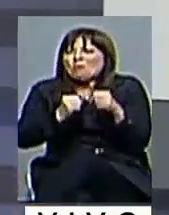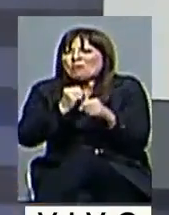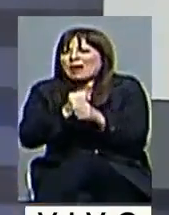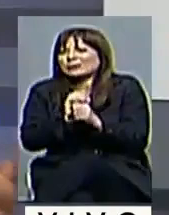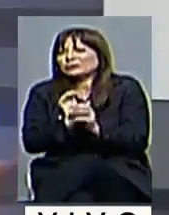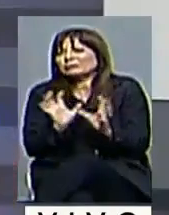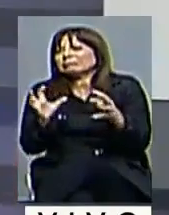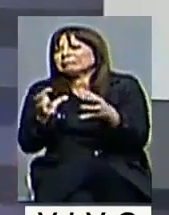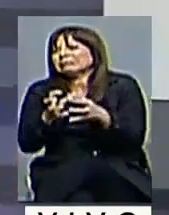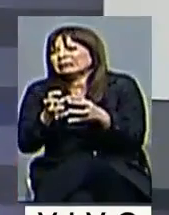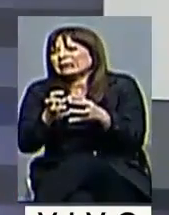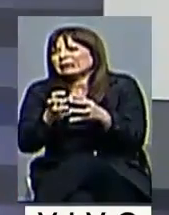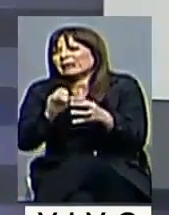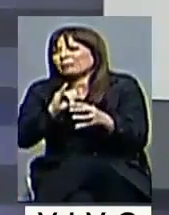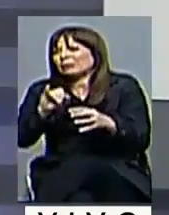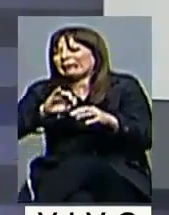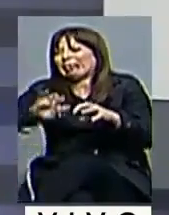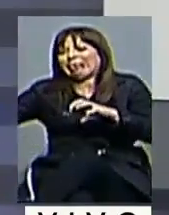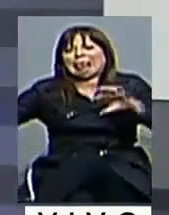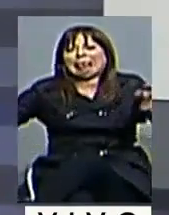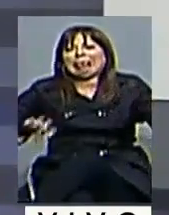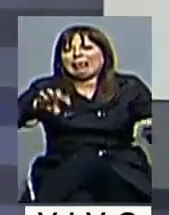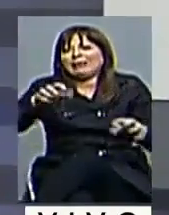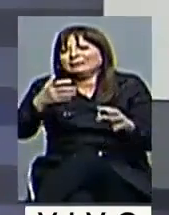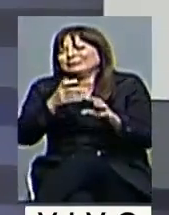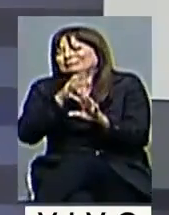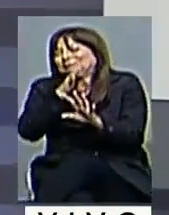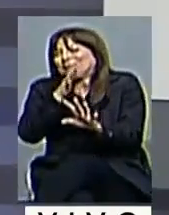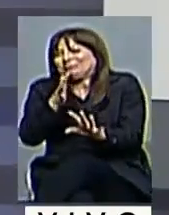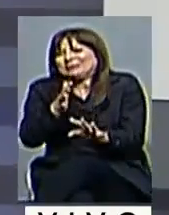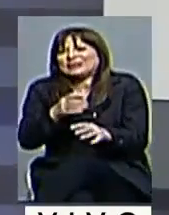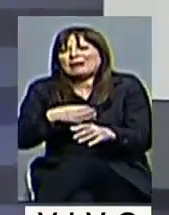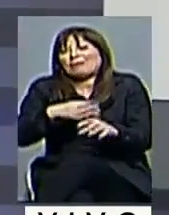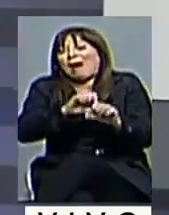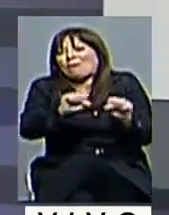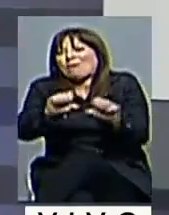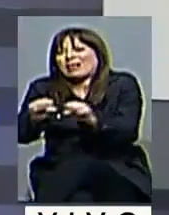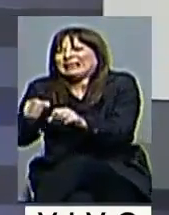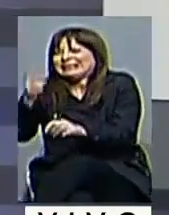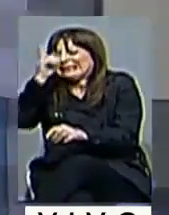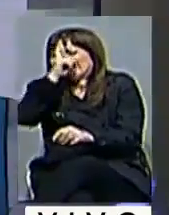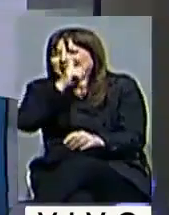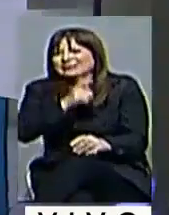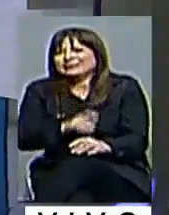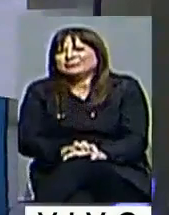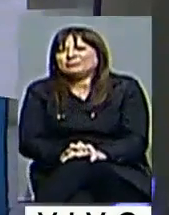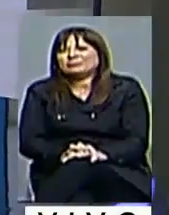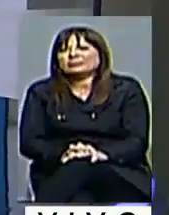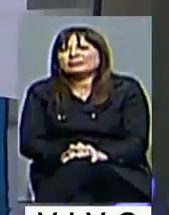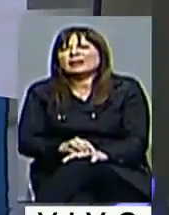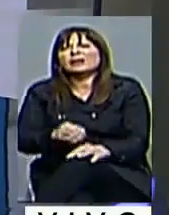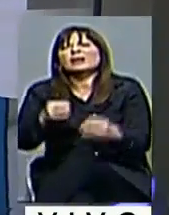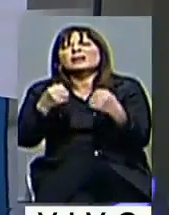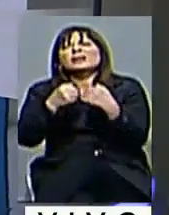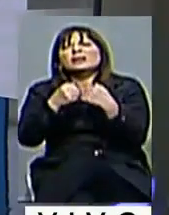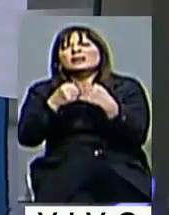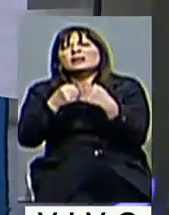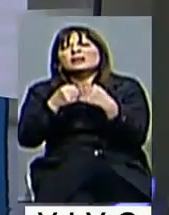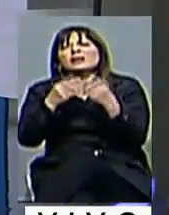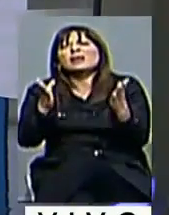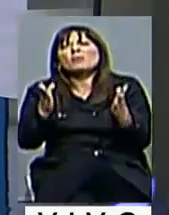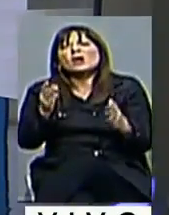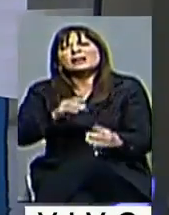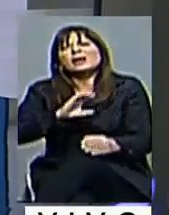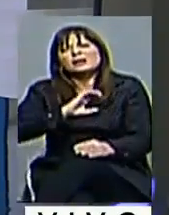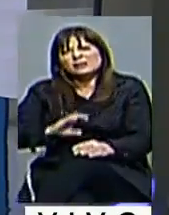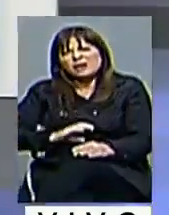diáspora, este lío que tiene la oposición, o sea, poner de acuerdo. Y la DC se va a sacar un poco chingado. Es más difícil, yo creo, justamente